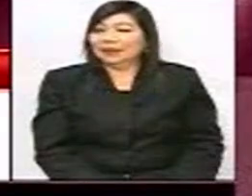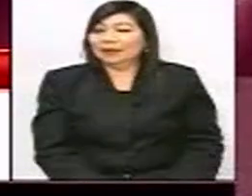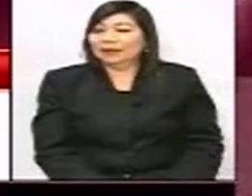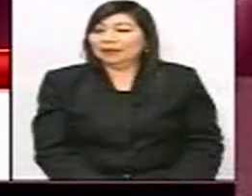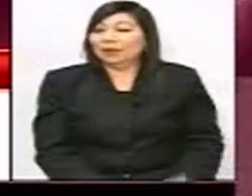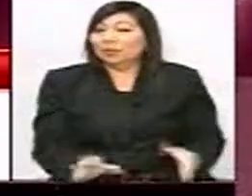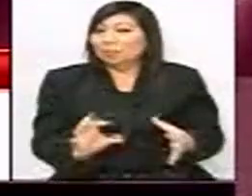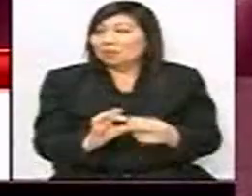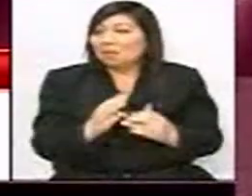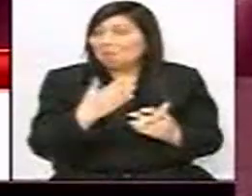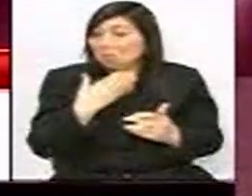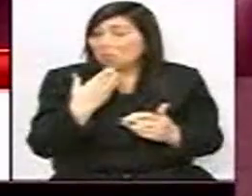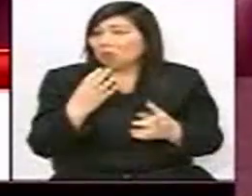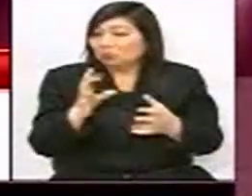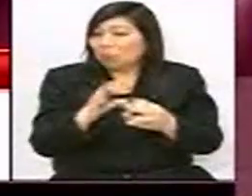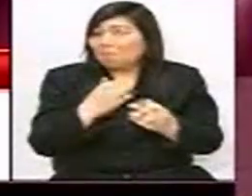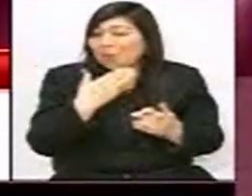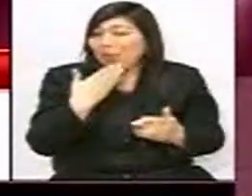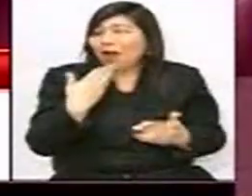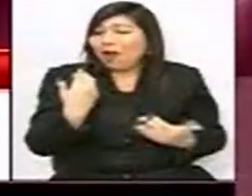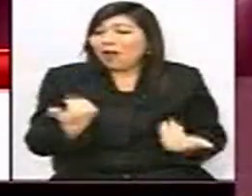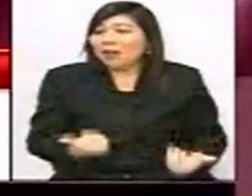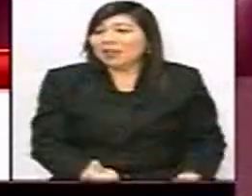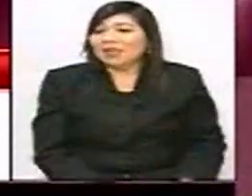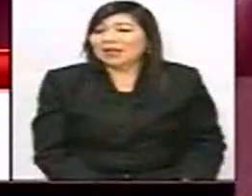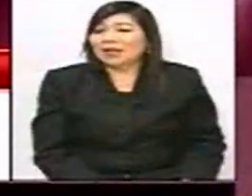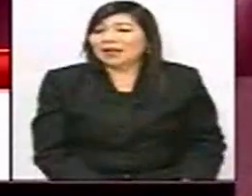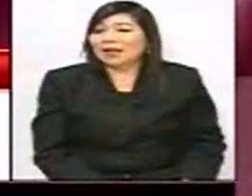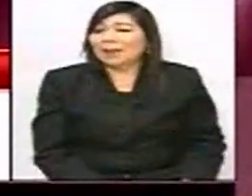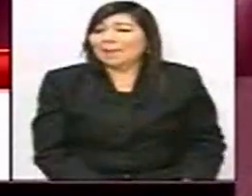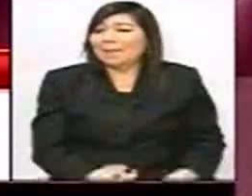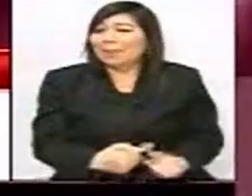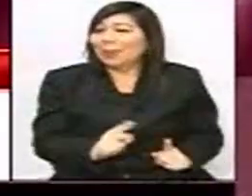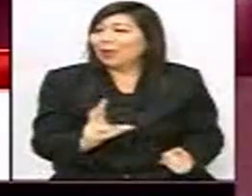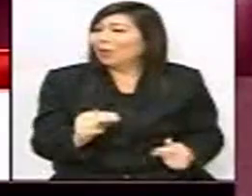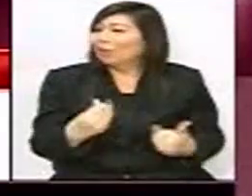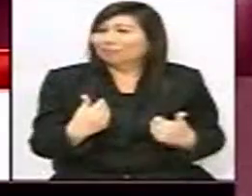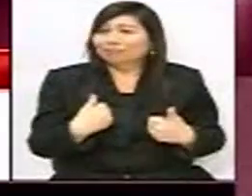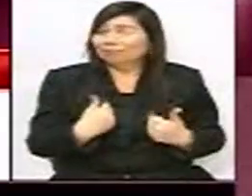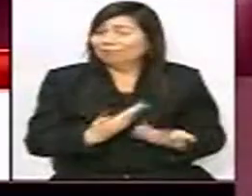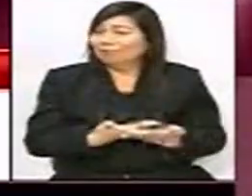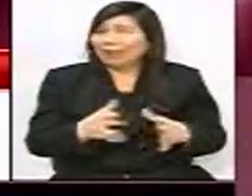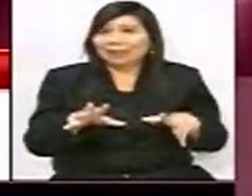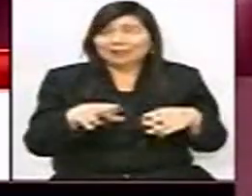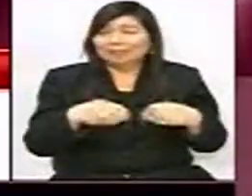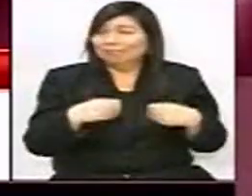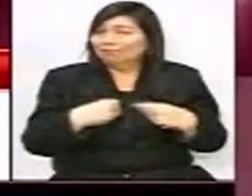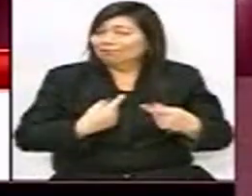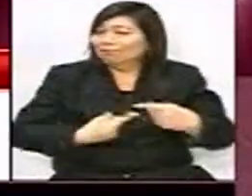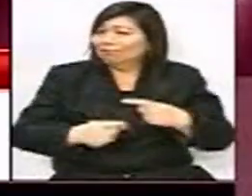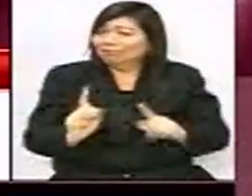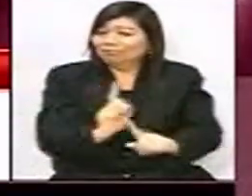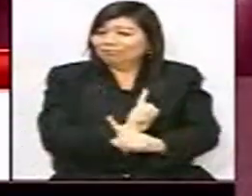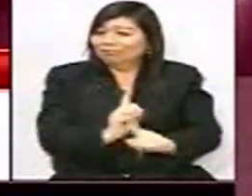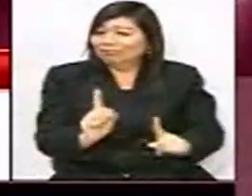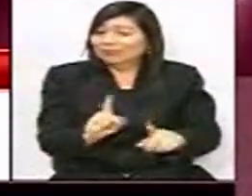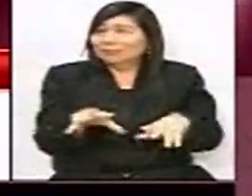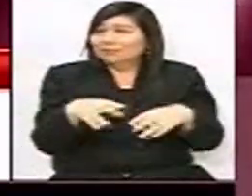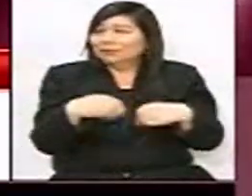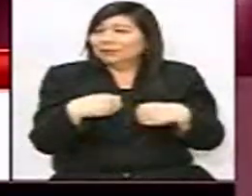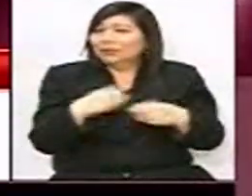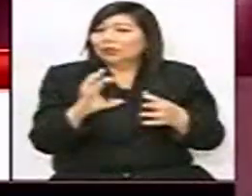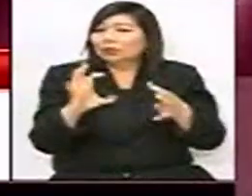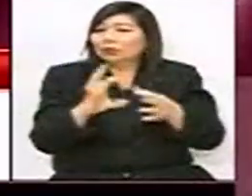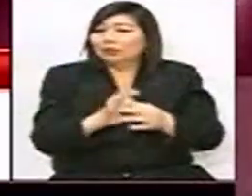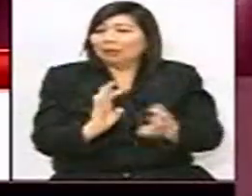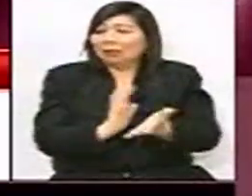Calidad de socio, en buena hora que hayan acudido calidad de socio, pero no tenían por qué aceptar la transferencia, no tenían por qué aceptar la calidad de